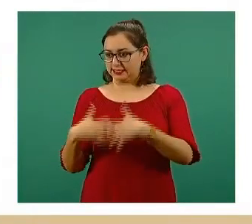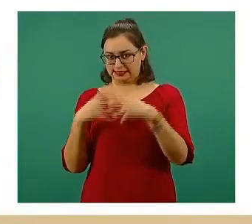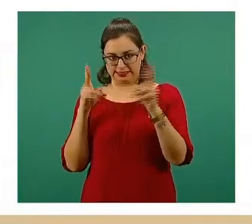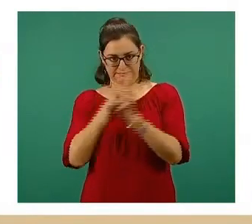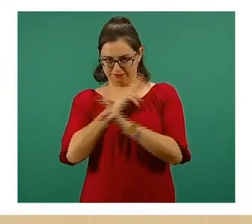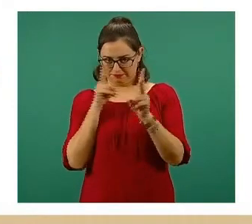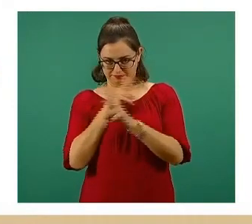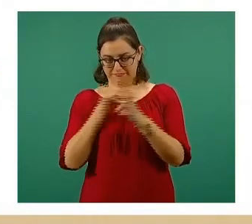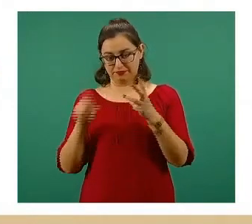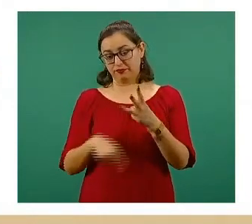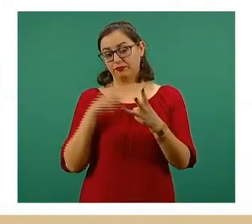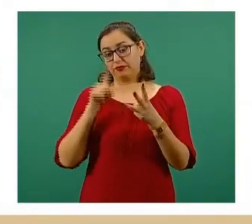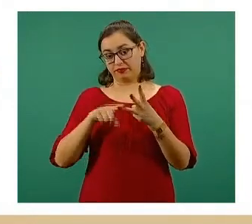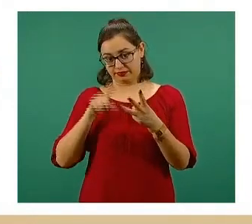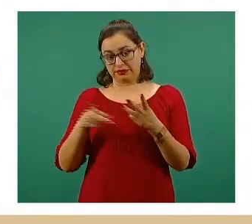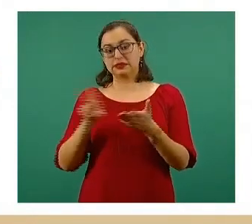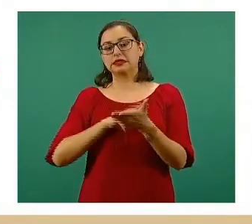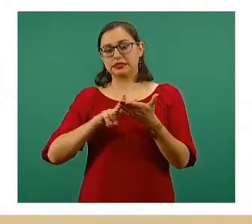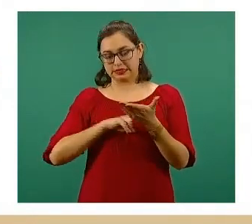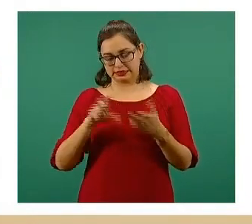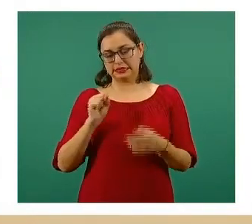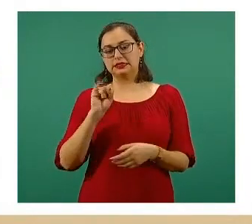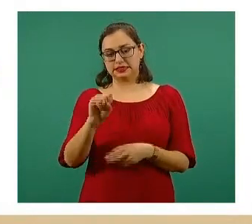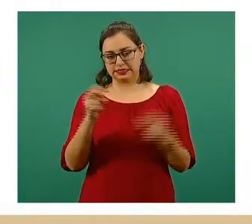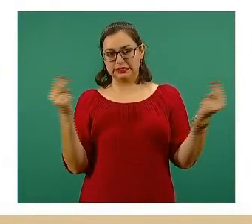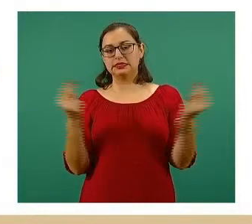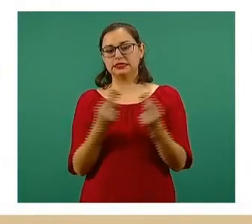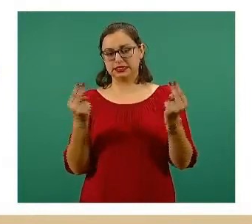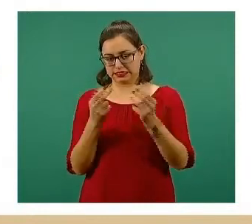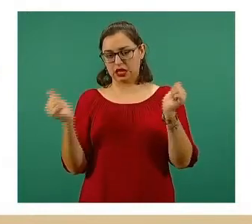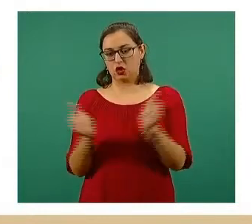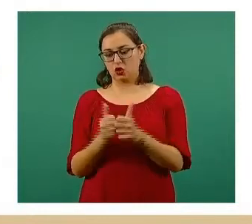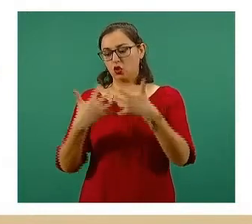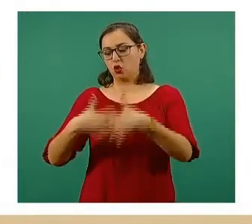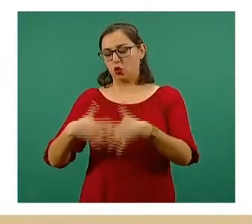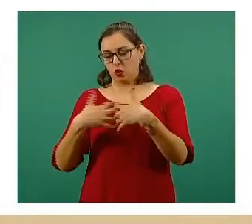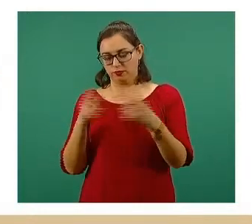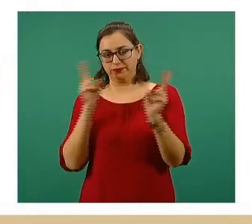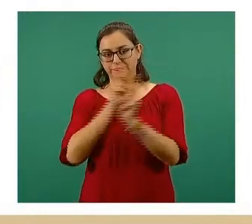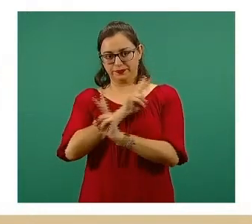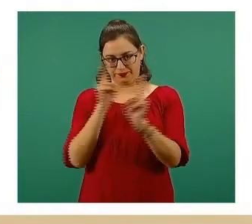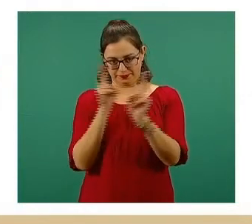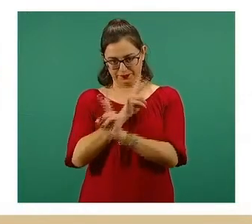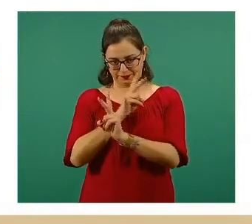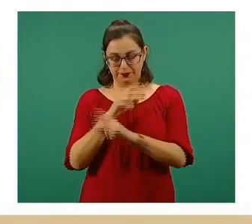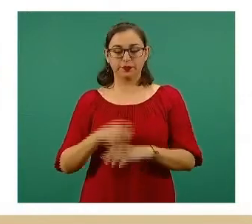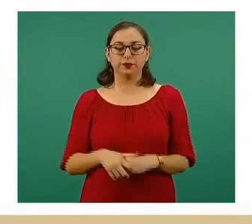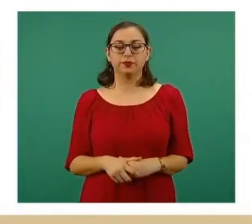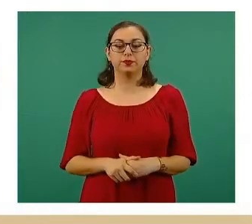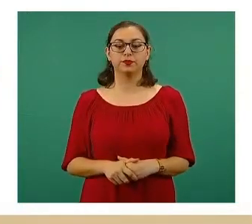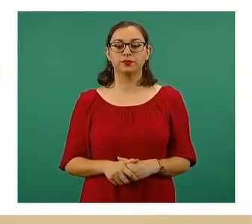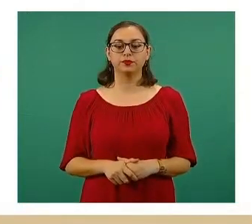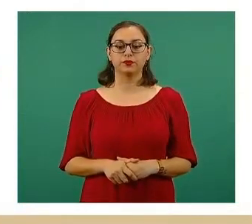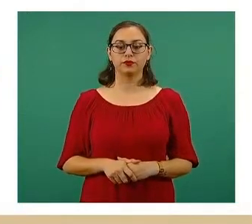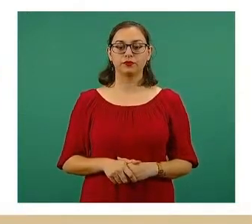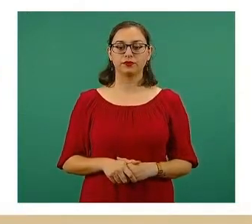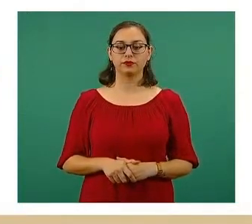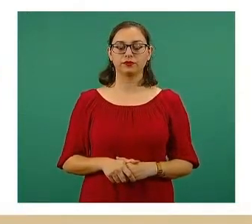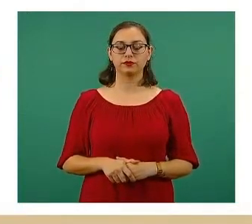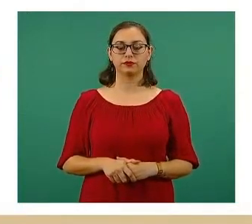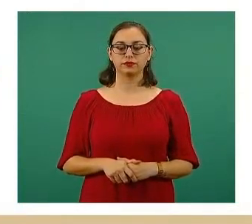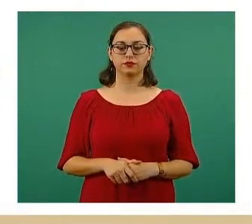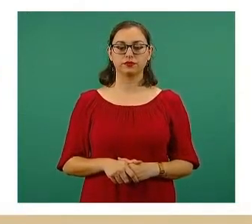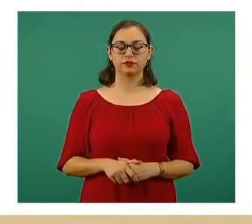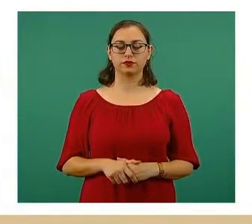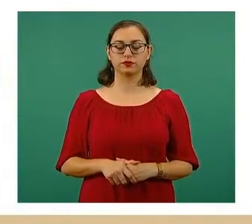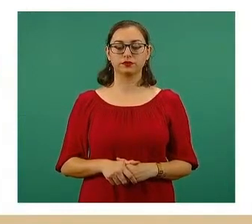línea verde, que es de las personas que sí requieren de cuidados críticos, que son las camas con las que cuentan un respirador